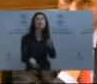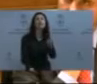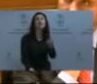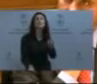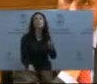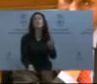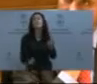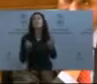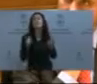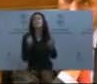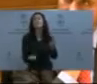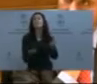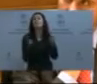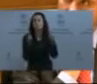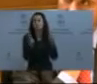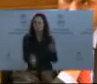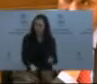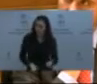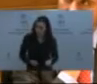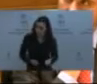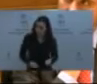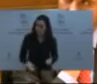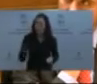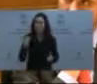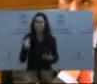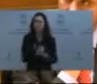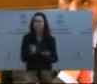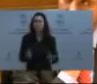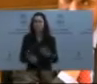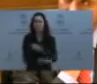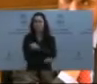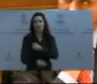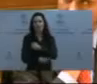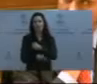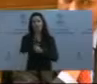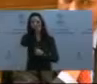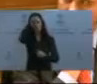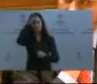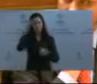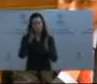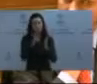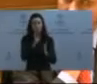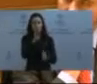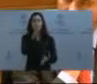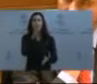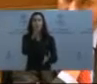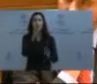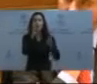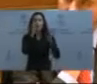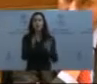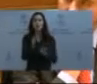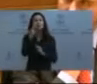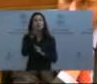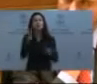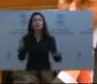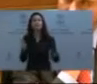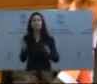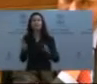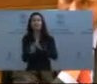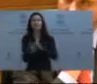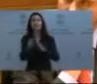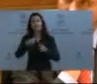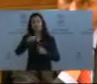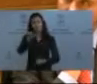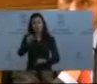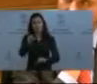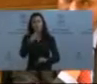consejera? El pasado 16 de agosto, en pleno verano, nos sorprendió usted con unas declaraciones en la Feria de Muestras de Gijón, en las que albergaba